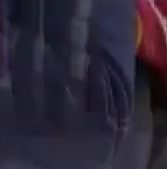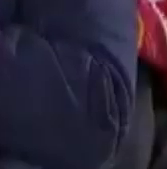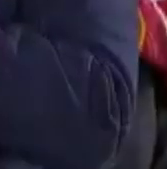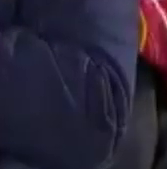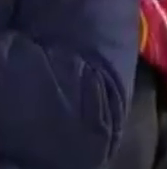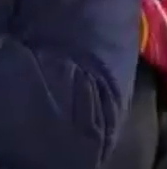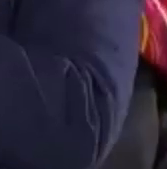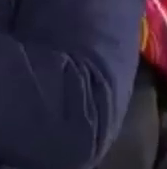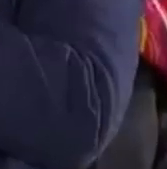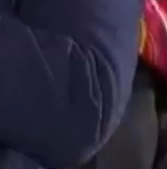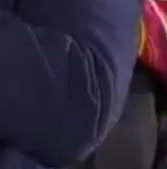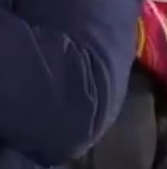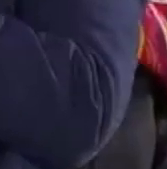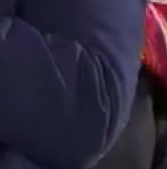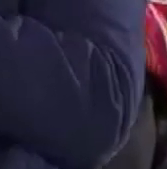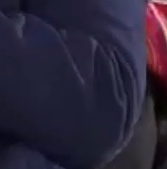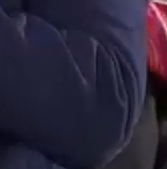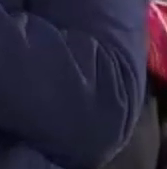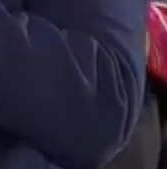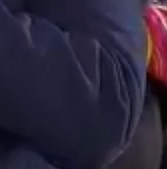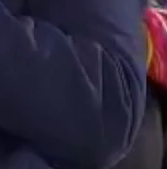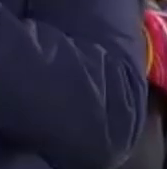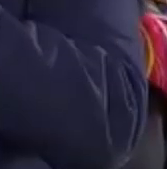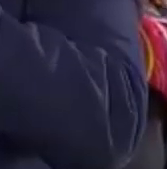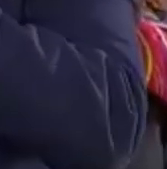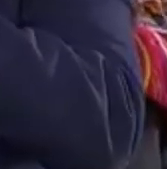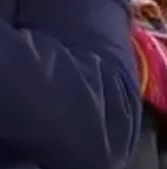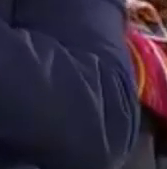mi cariñito.